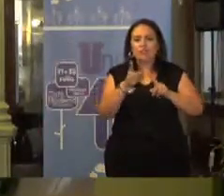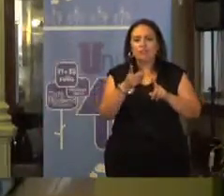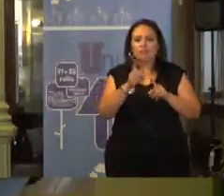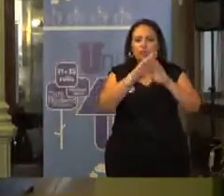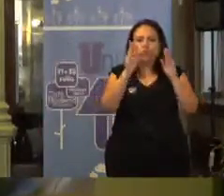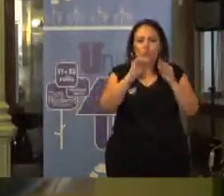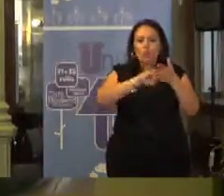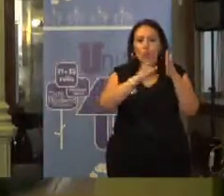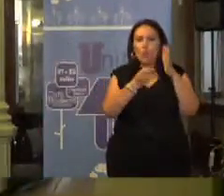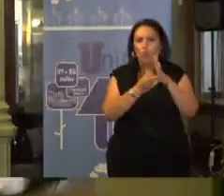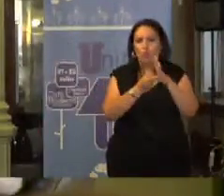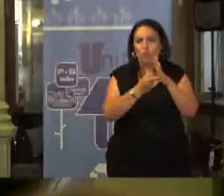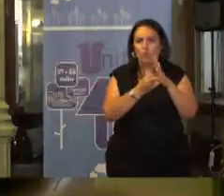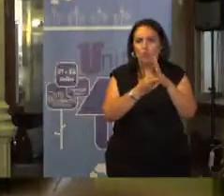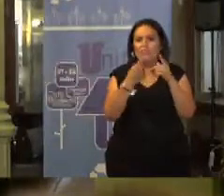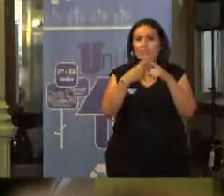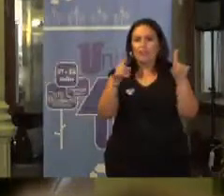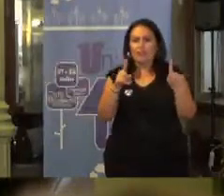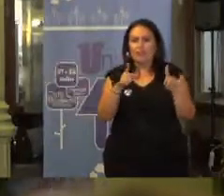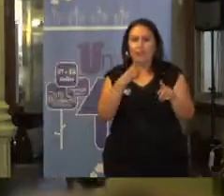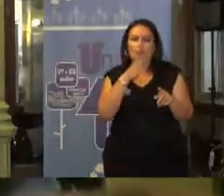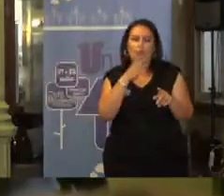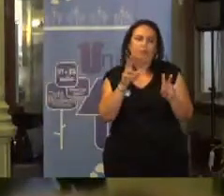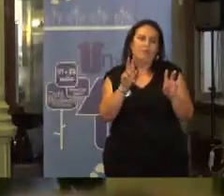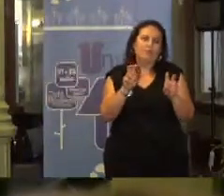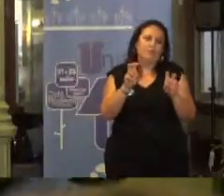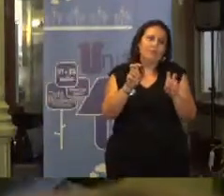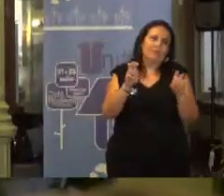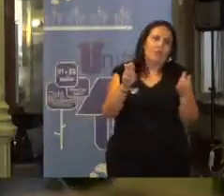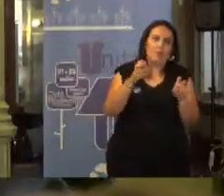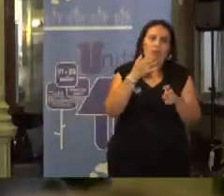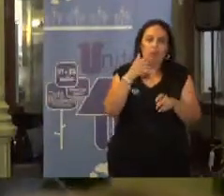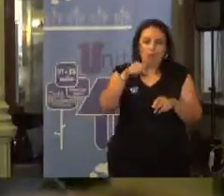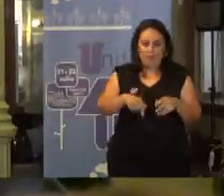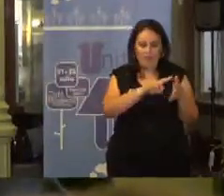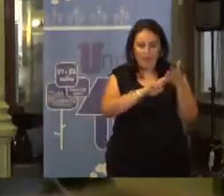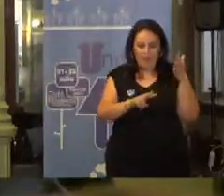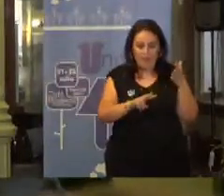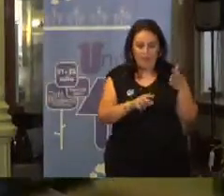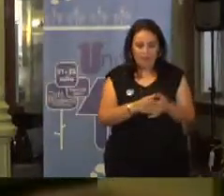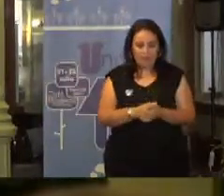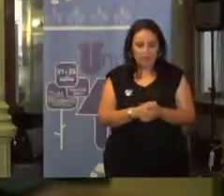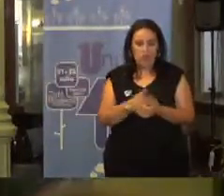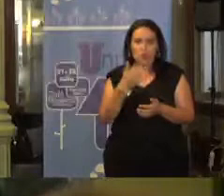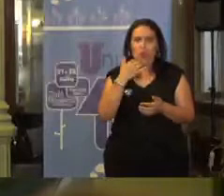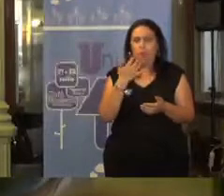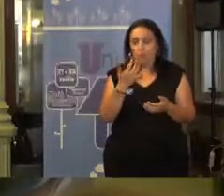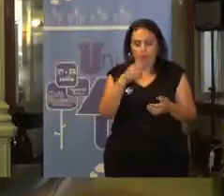movilización feminista que vimos de vivir en todo o mundo, pero sobre de todo, desde logo aquí en Galicia, que é un exemplo